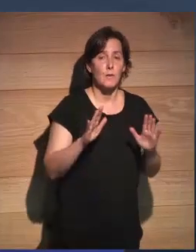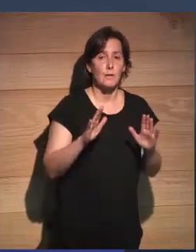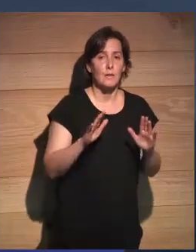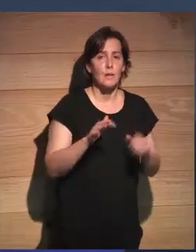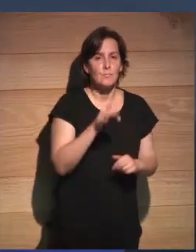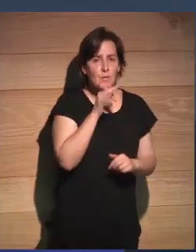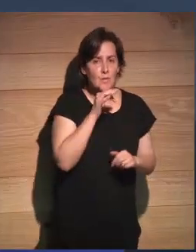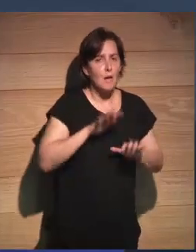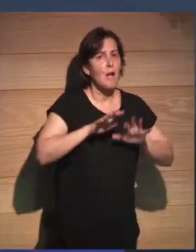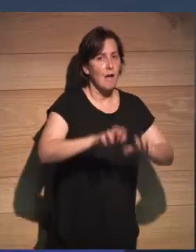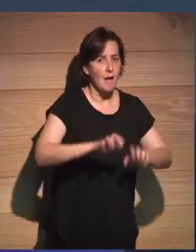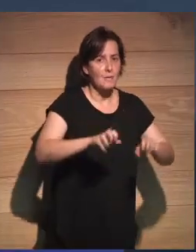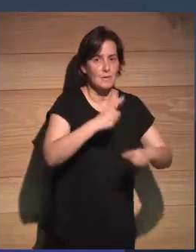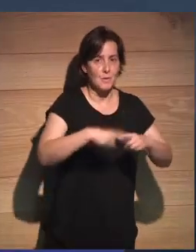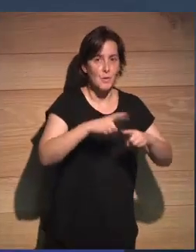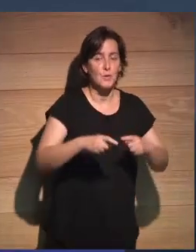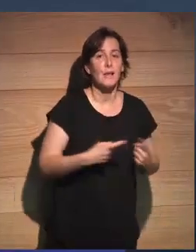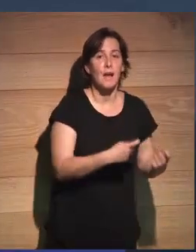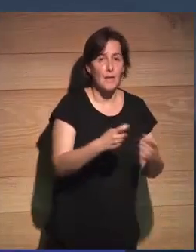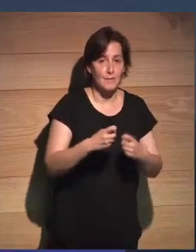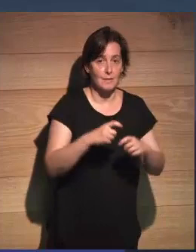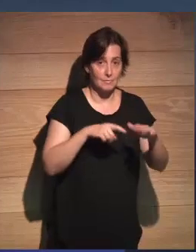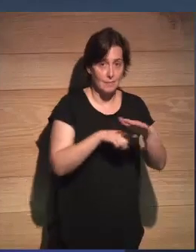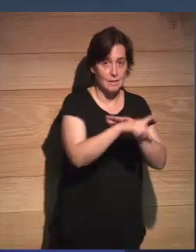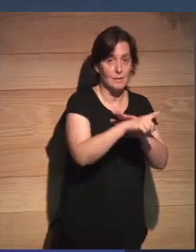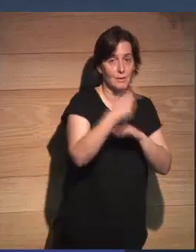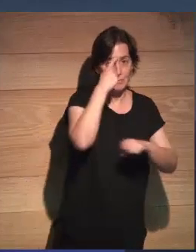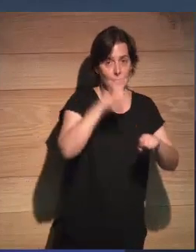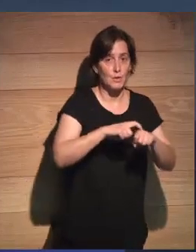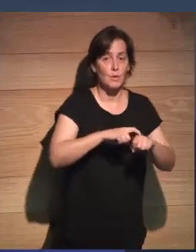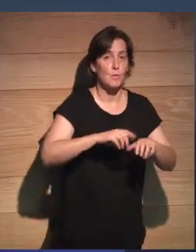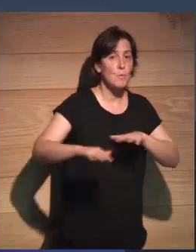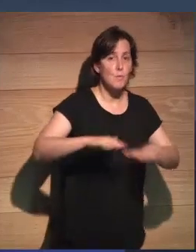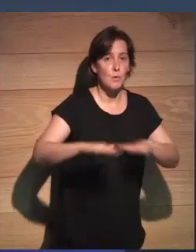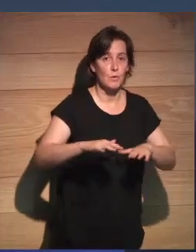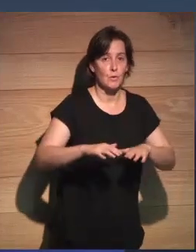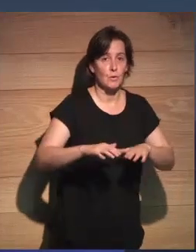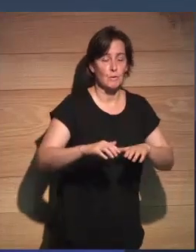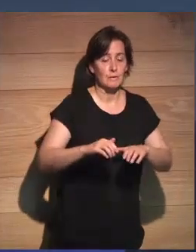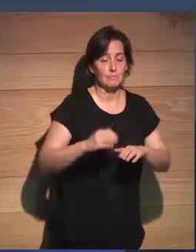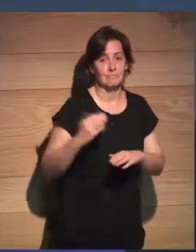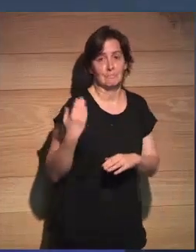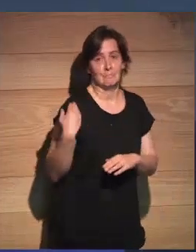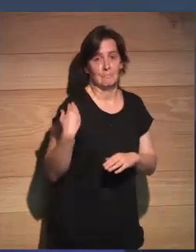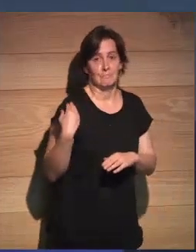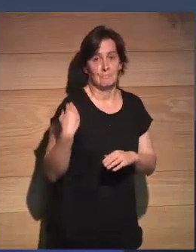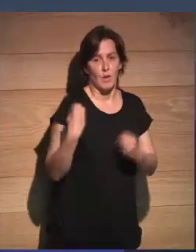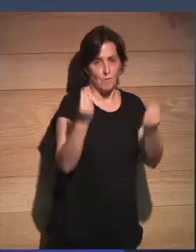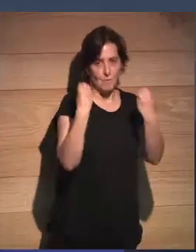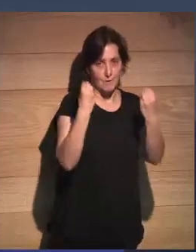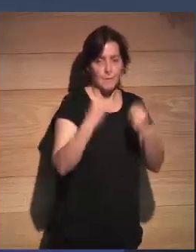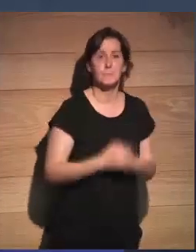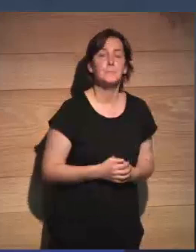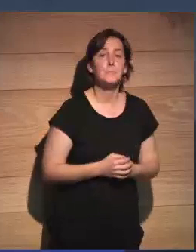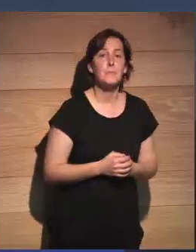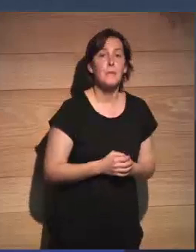aprender muchas de esas cosas que son necesarias para el desarrollo psicomotor de alguien que está empezando a formarse. Las primeras